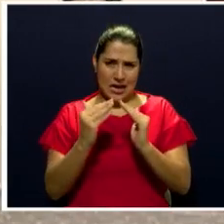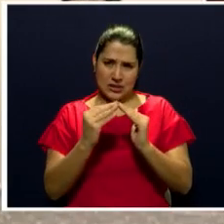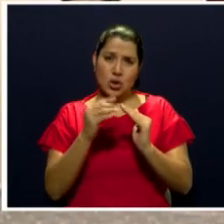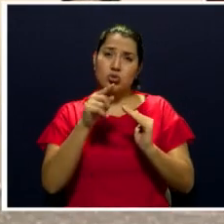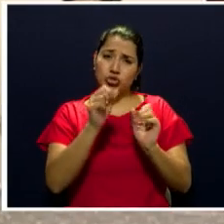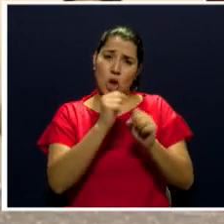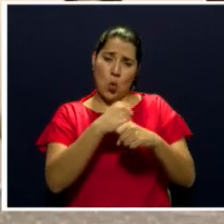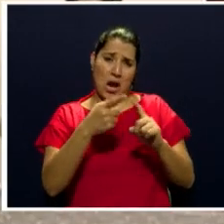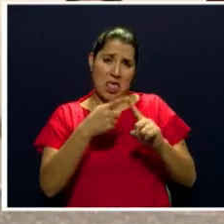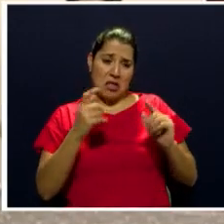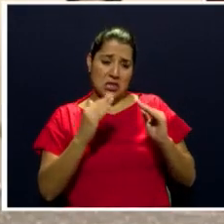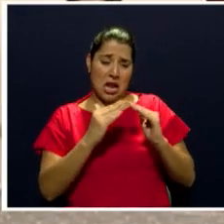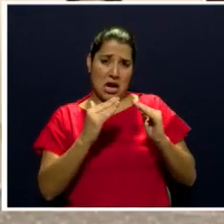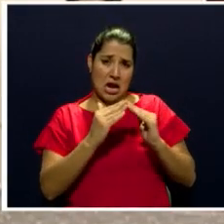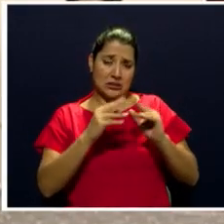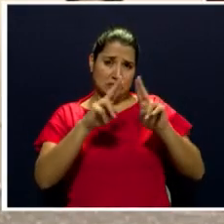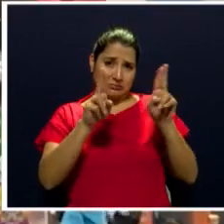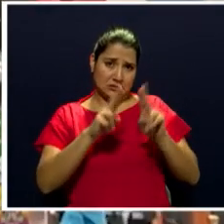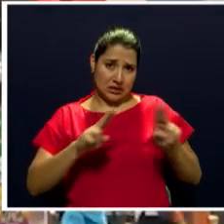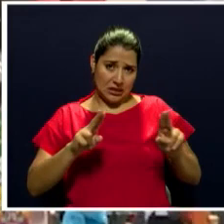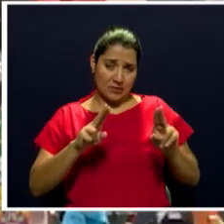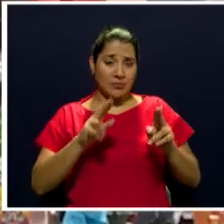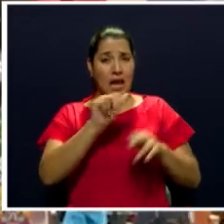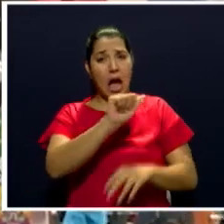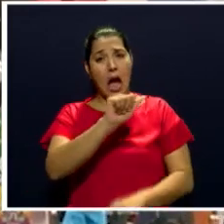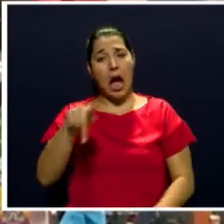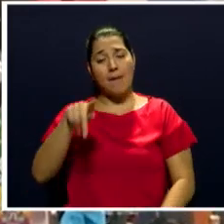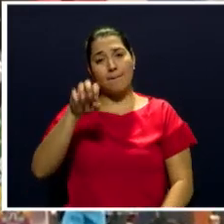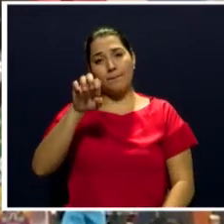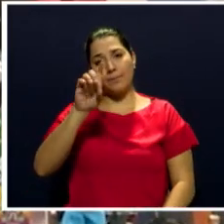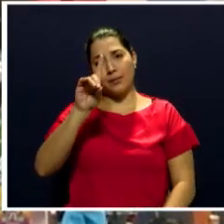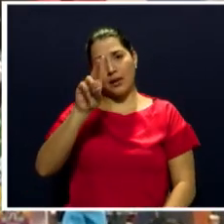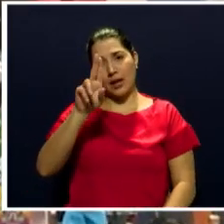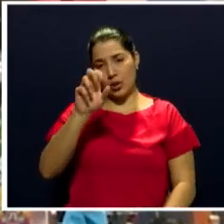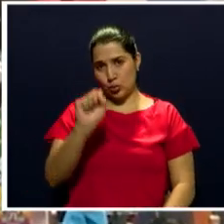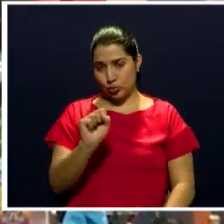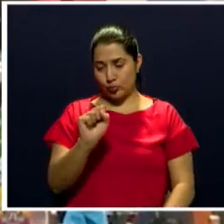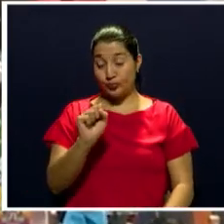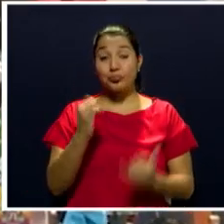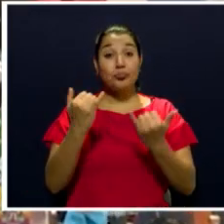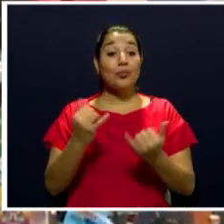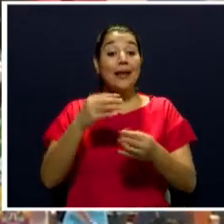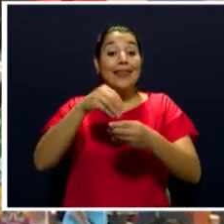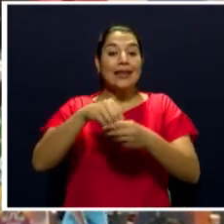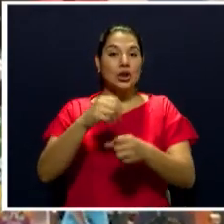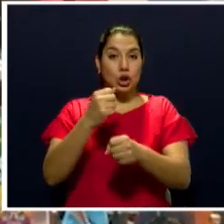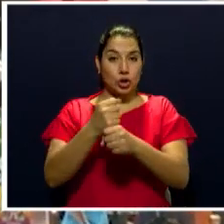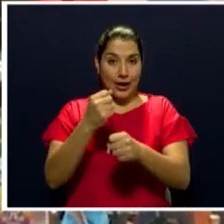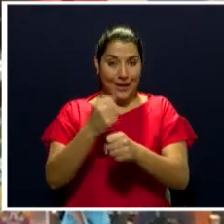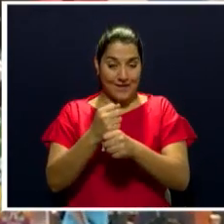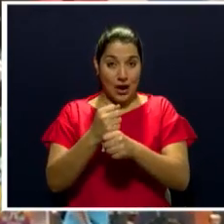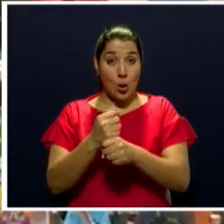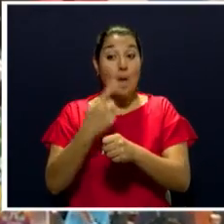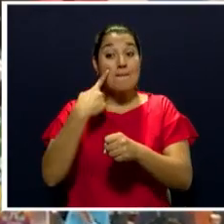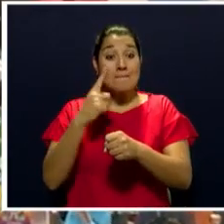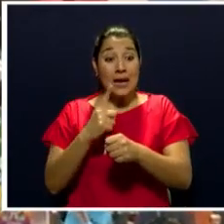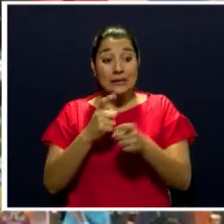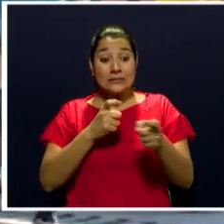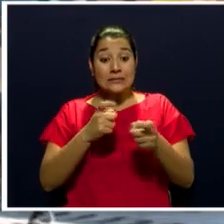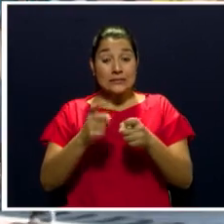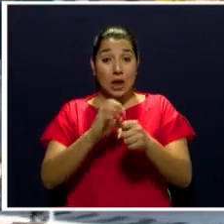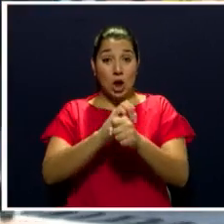haga virtualmente desde el EDUS. En tanto, como parte del trabajo que se ha venido haciendo en la lucha contra el